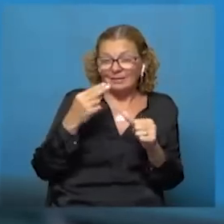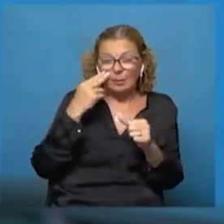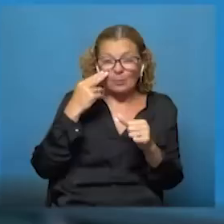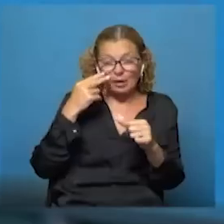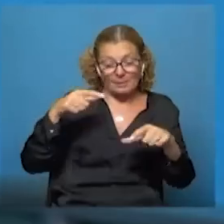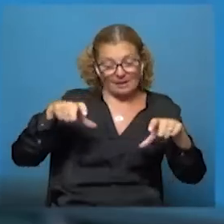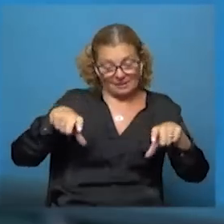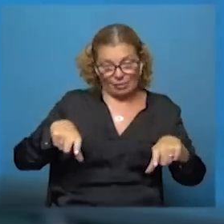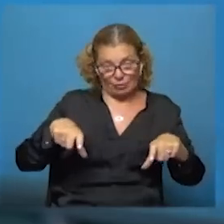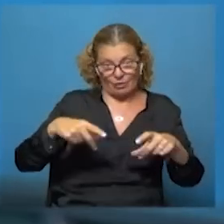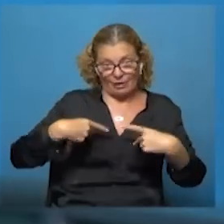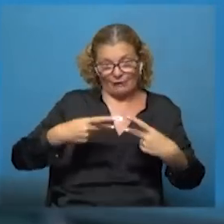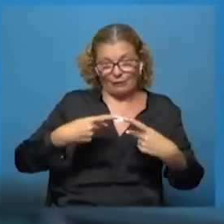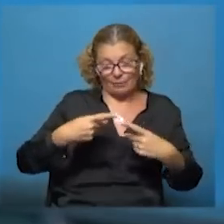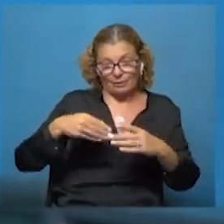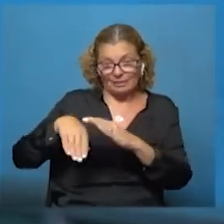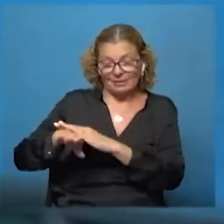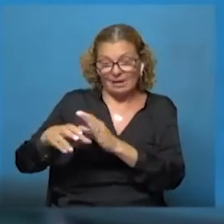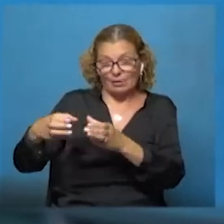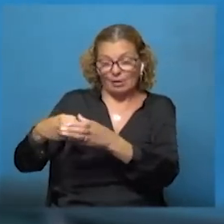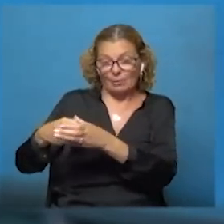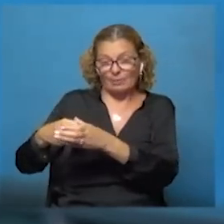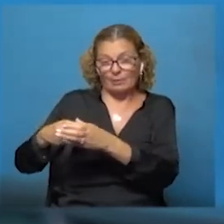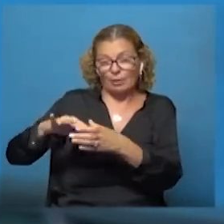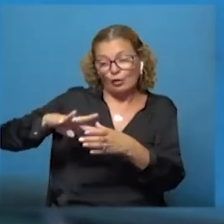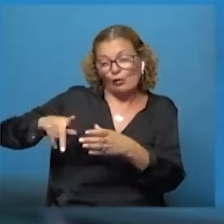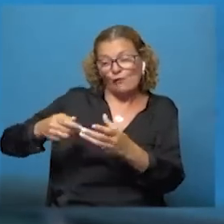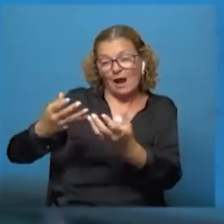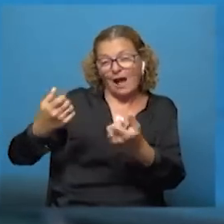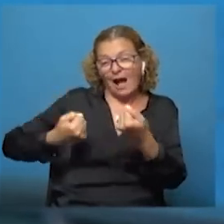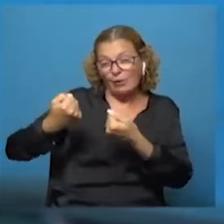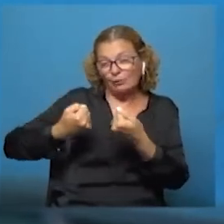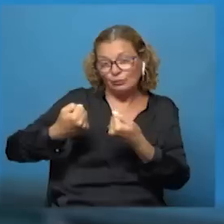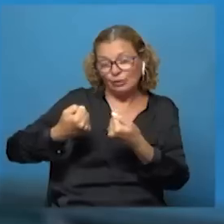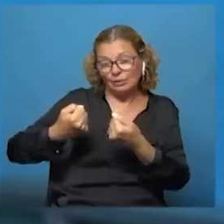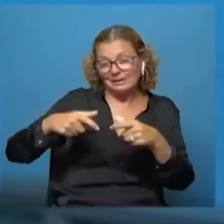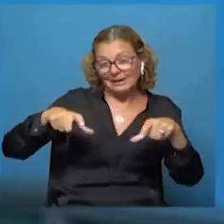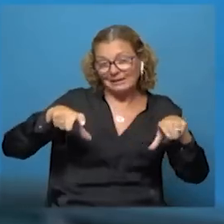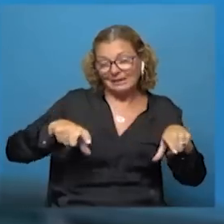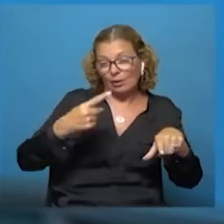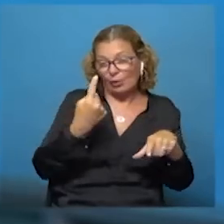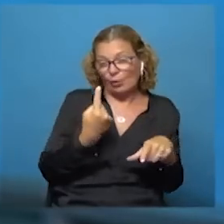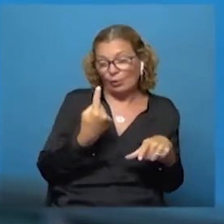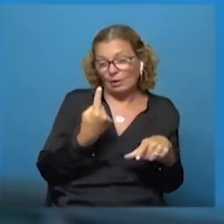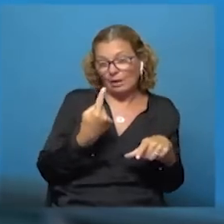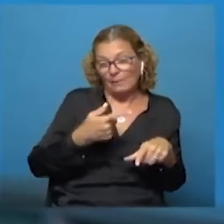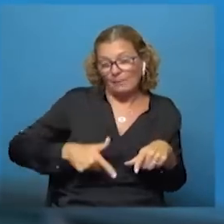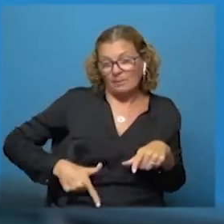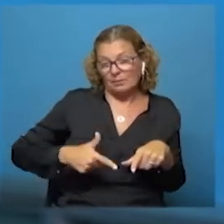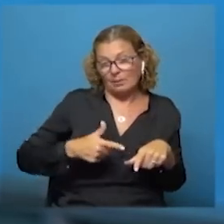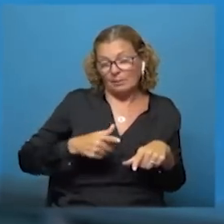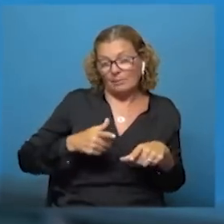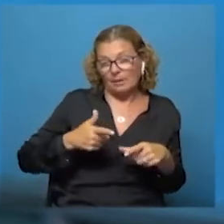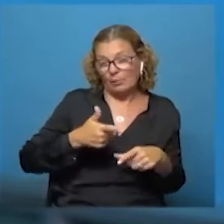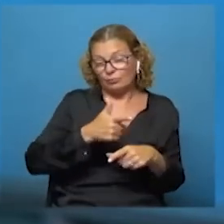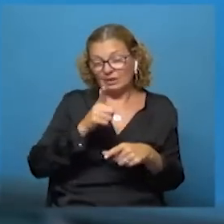en el estadio puede integrar una banda que se dedica a robar autos el que está en el estadio puede tener una sola pistola pero le va a pegar